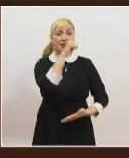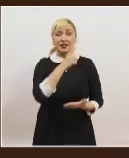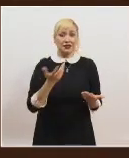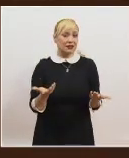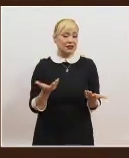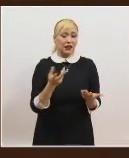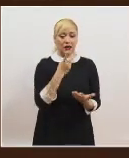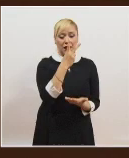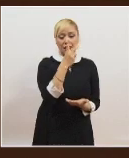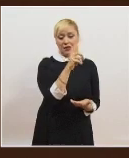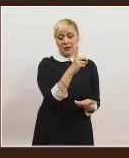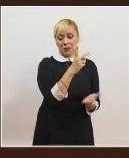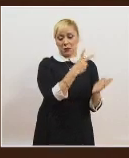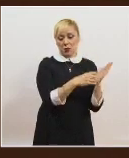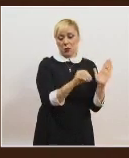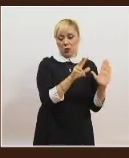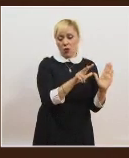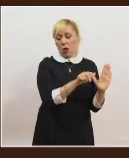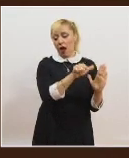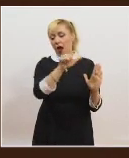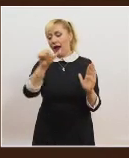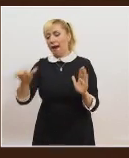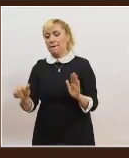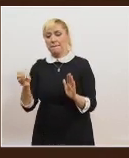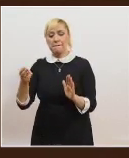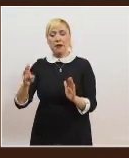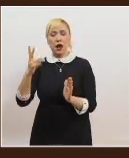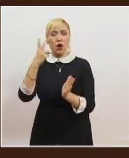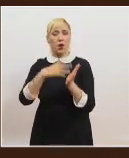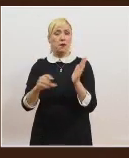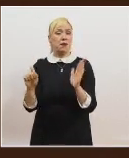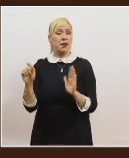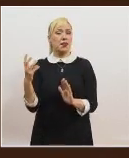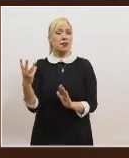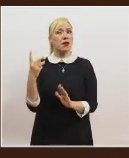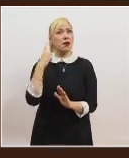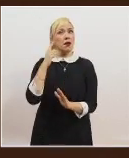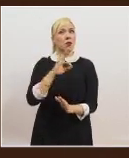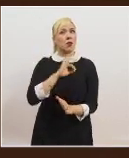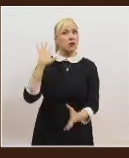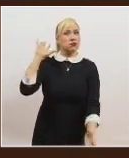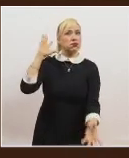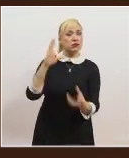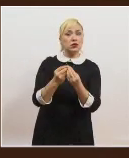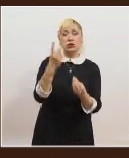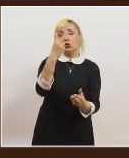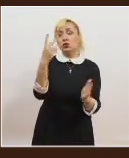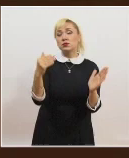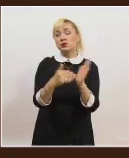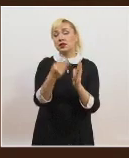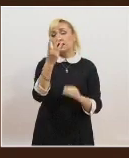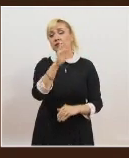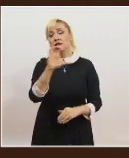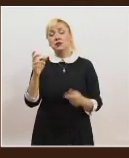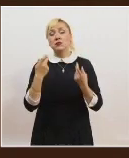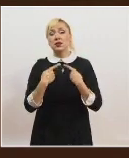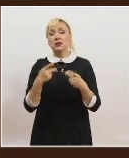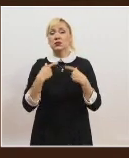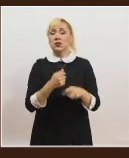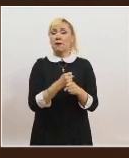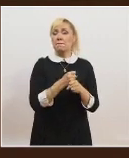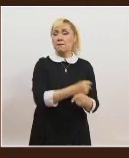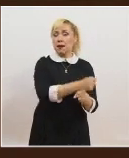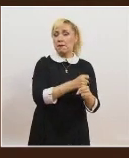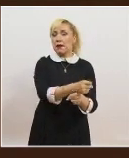de 2018 a mayo del 2023 hay cerca de 2.300 hechos que ocurrieron